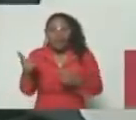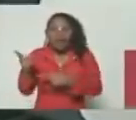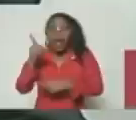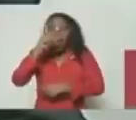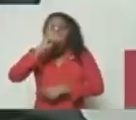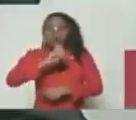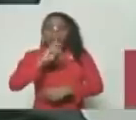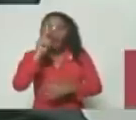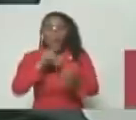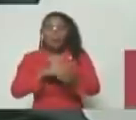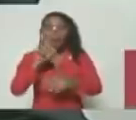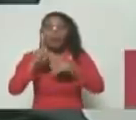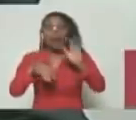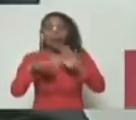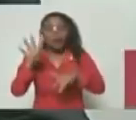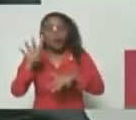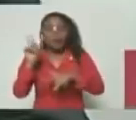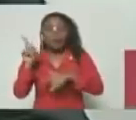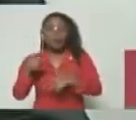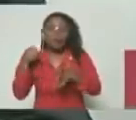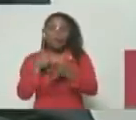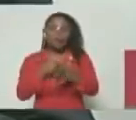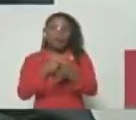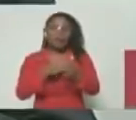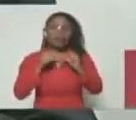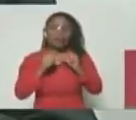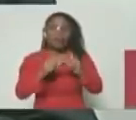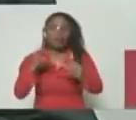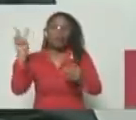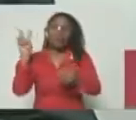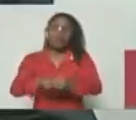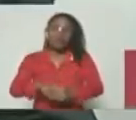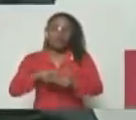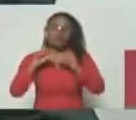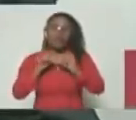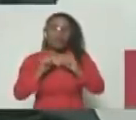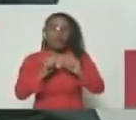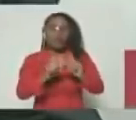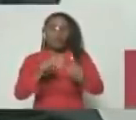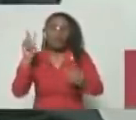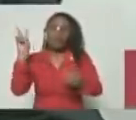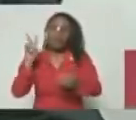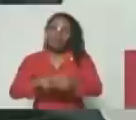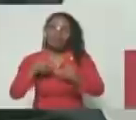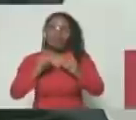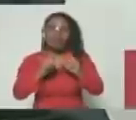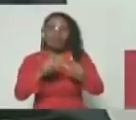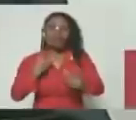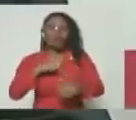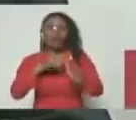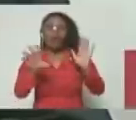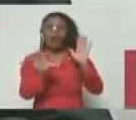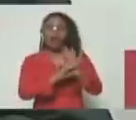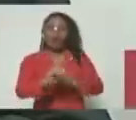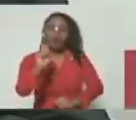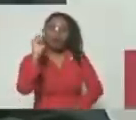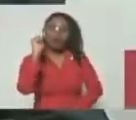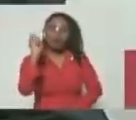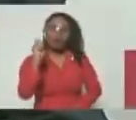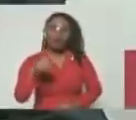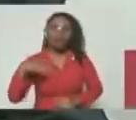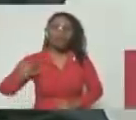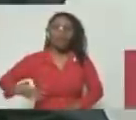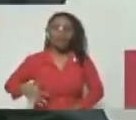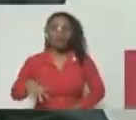año 2014 han persistido en violaciones, permanentes a nuestra Constitución, al derecho que